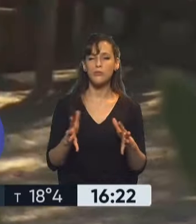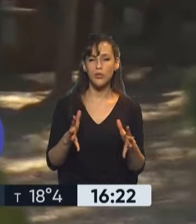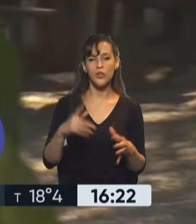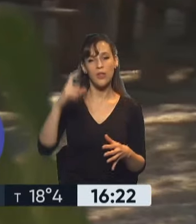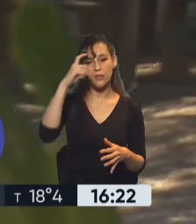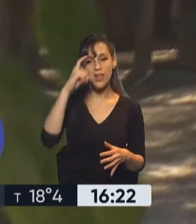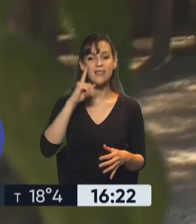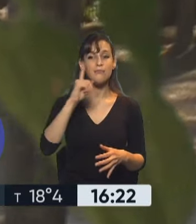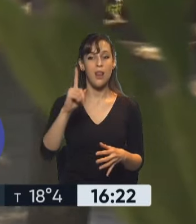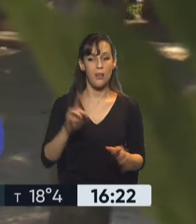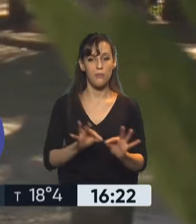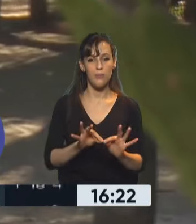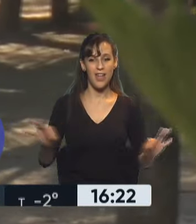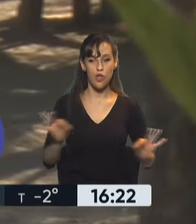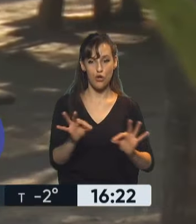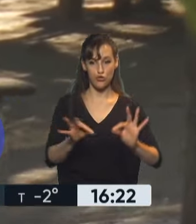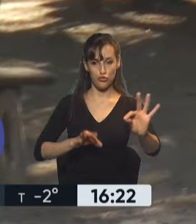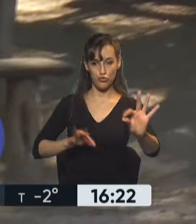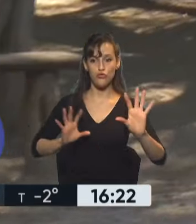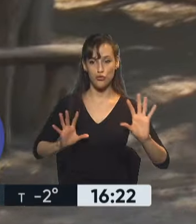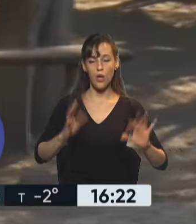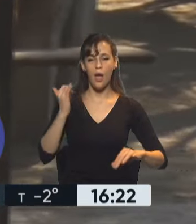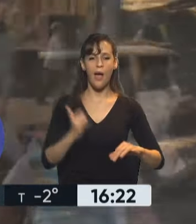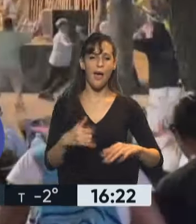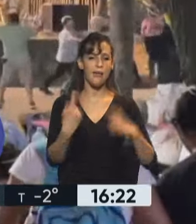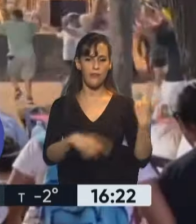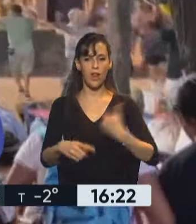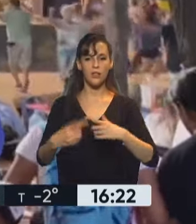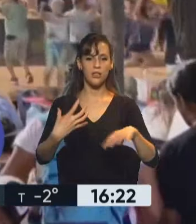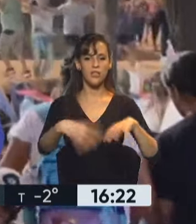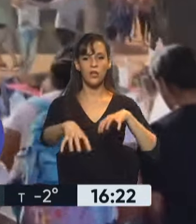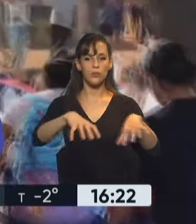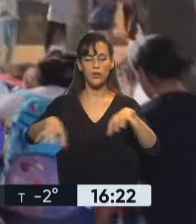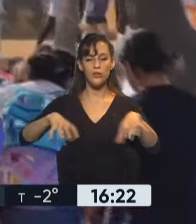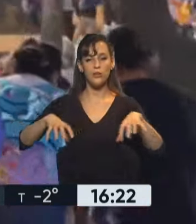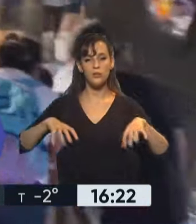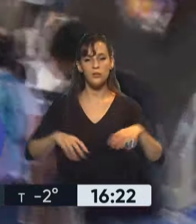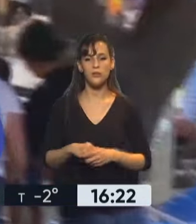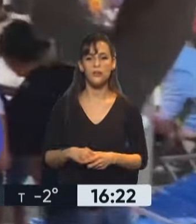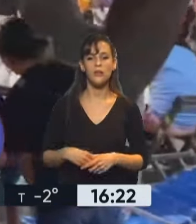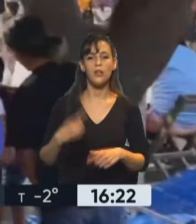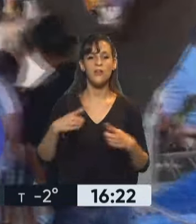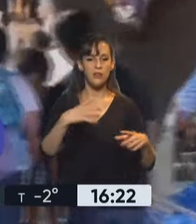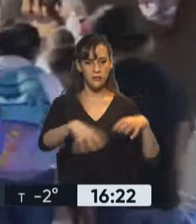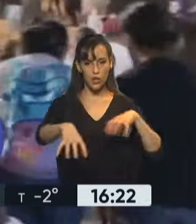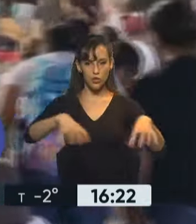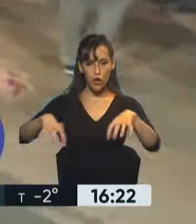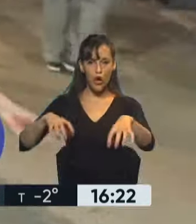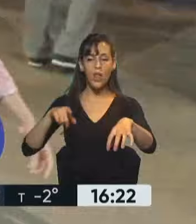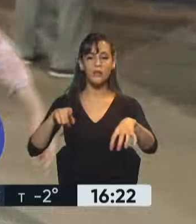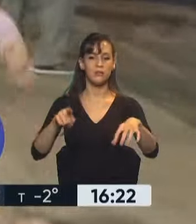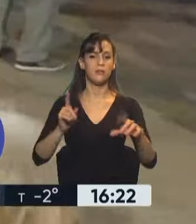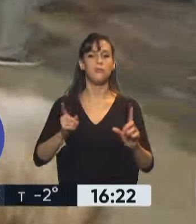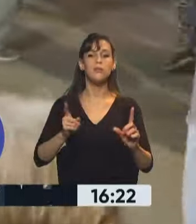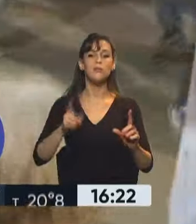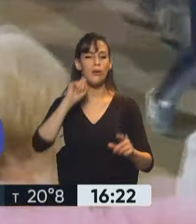10.000 metros, donde uno, bueno, tiene diferentes sectores, porque como decíamos, acá viene la familia, viene a disfrutar, viene a pasar